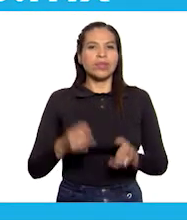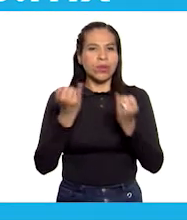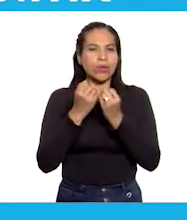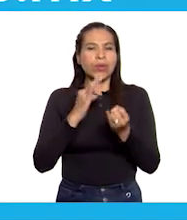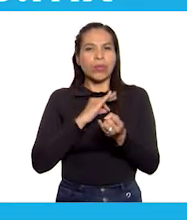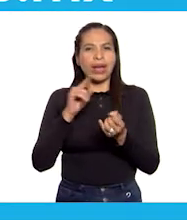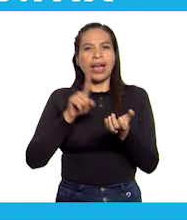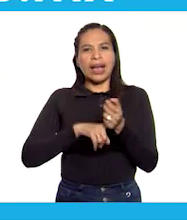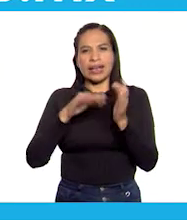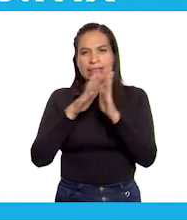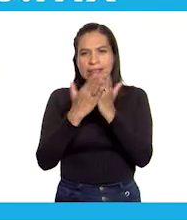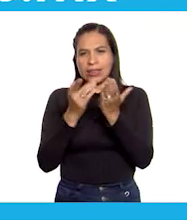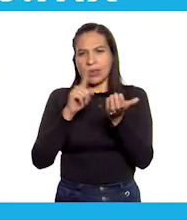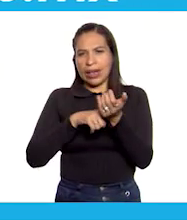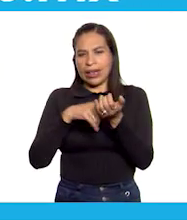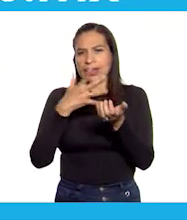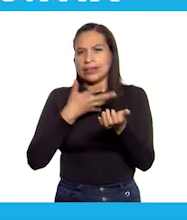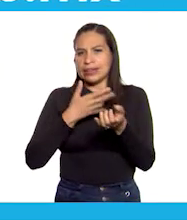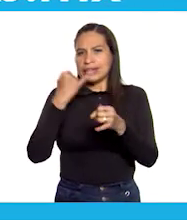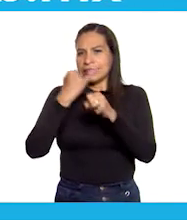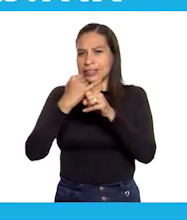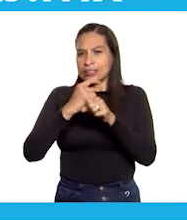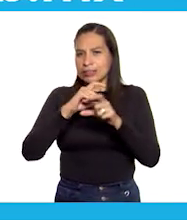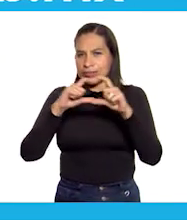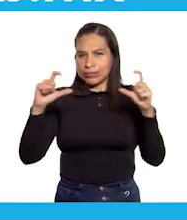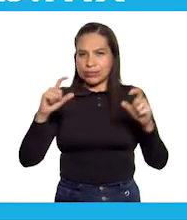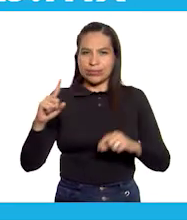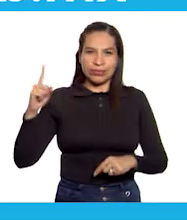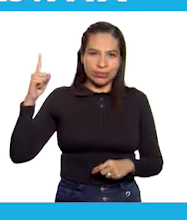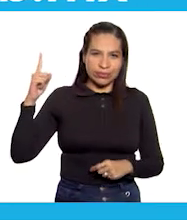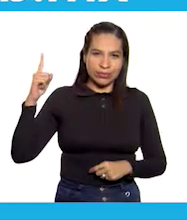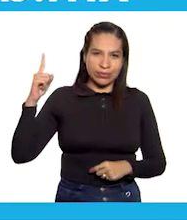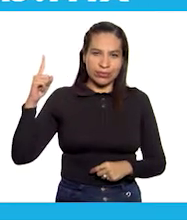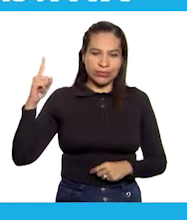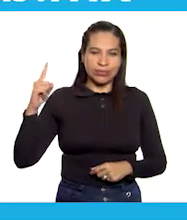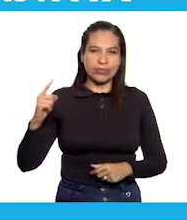También puedes encontrar los libros de texto en la página